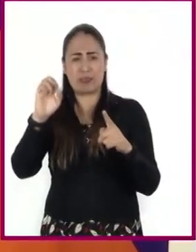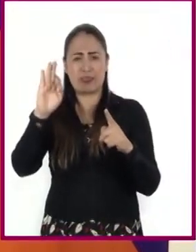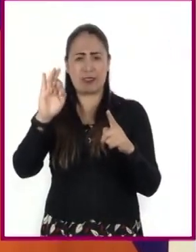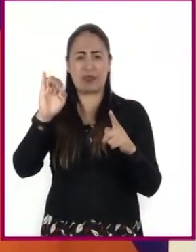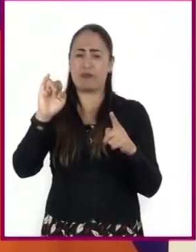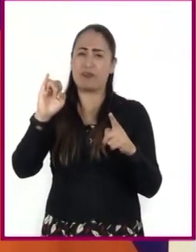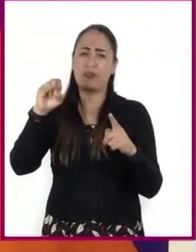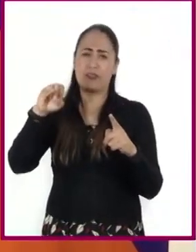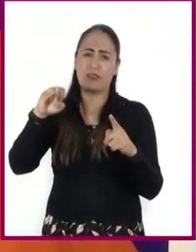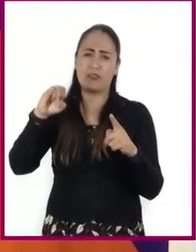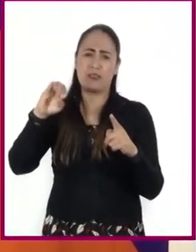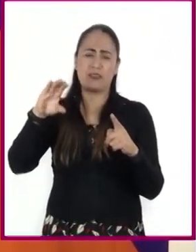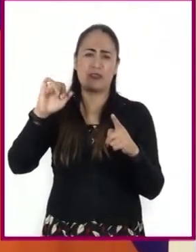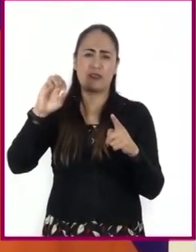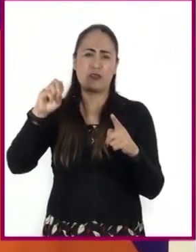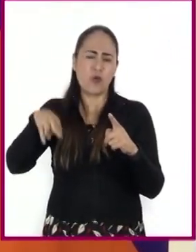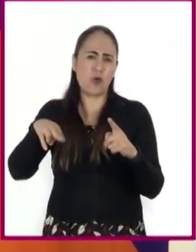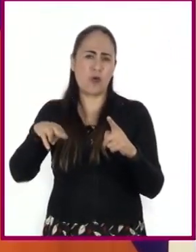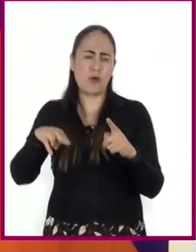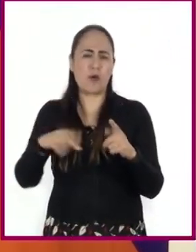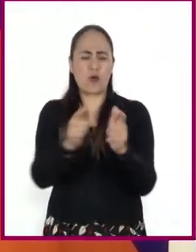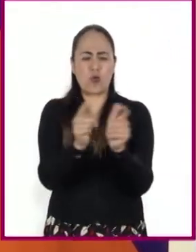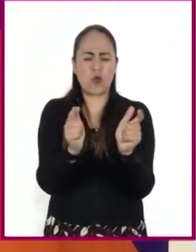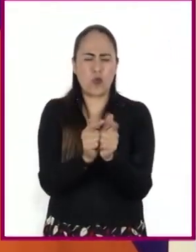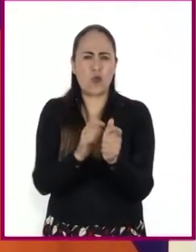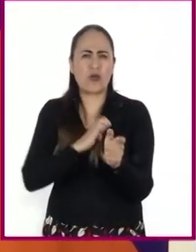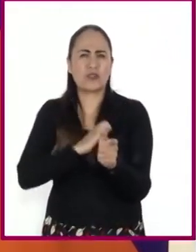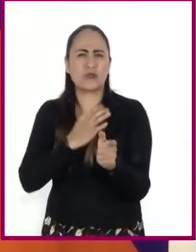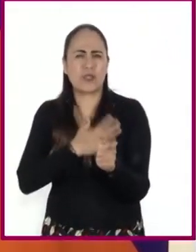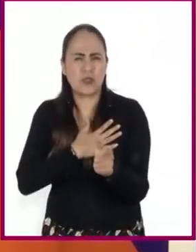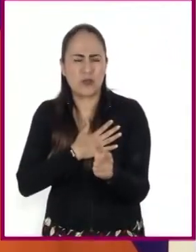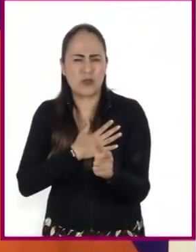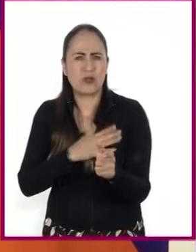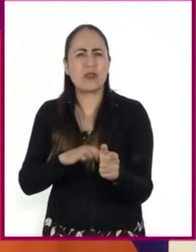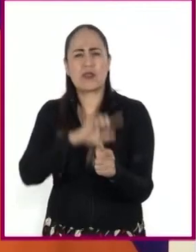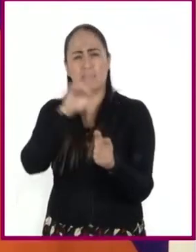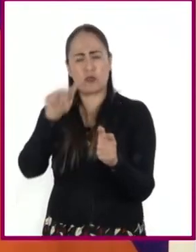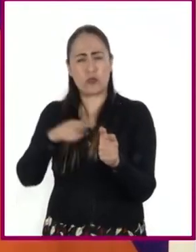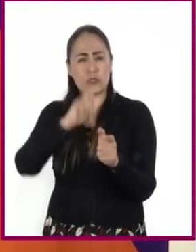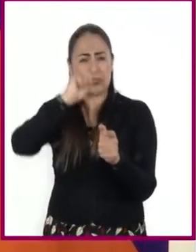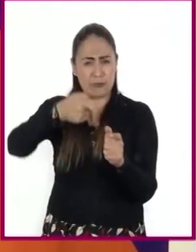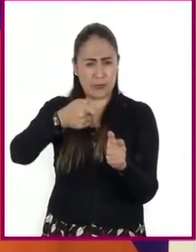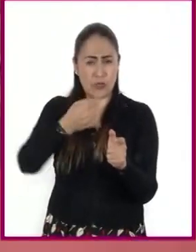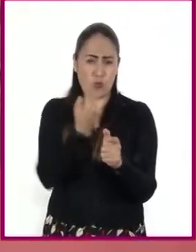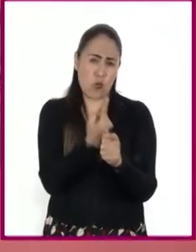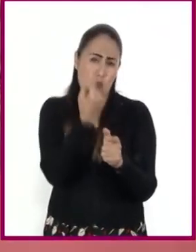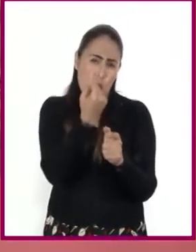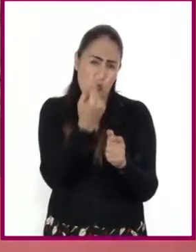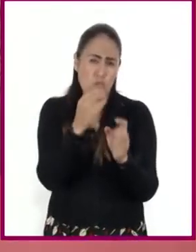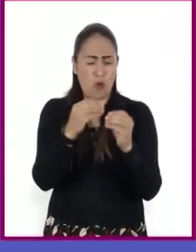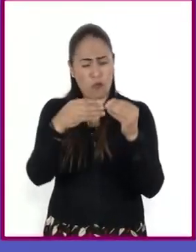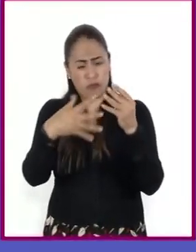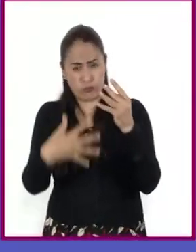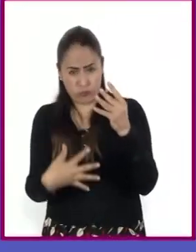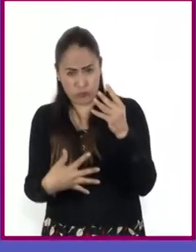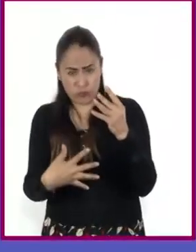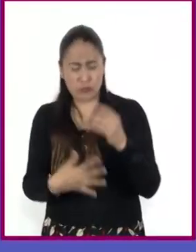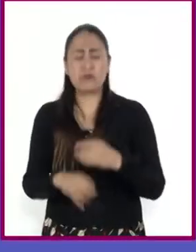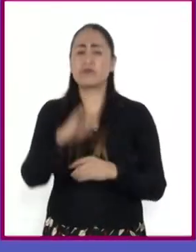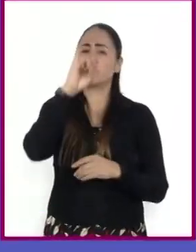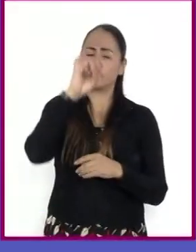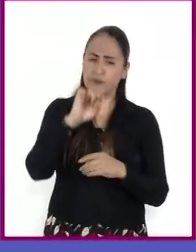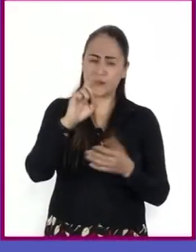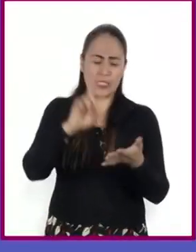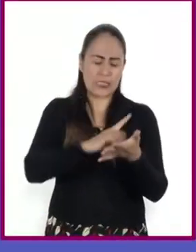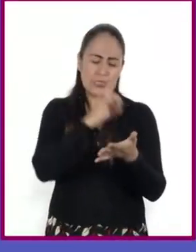por la categoría gramatical y el significado o significados. Sí, en los